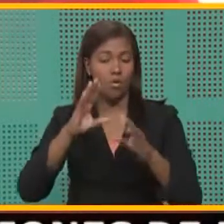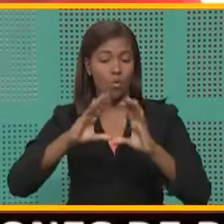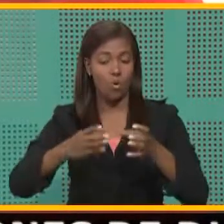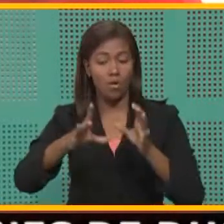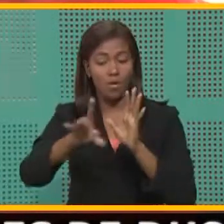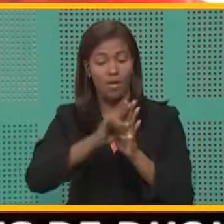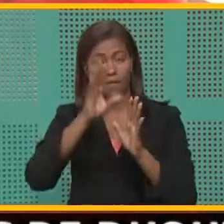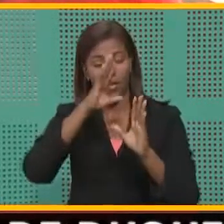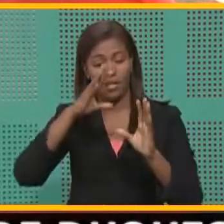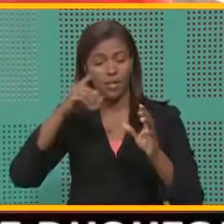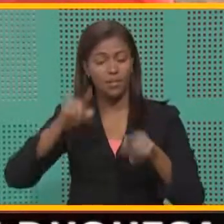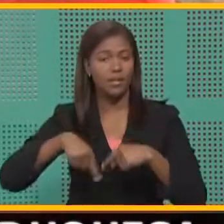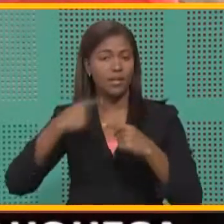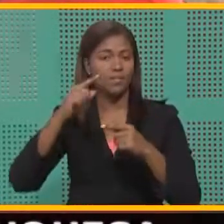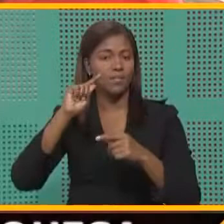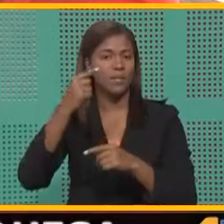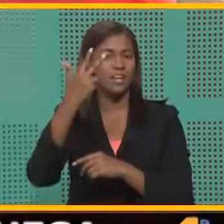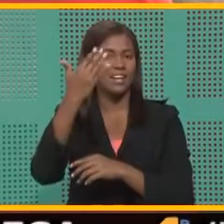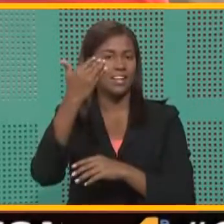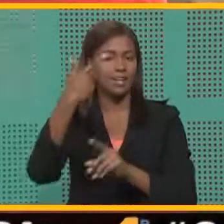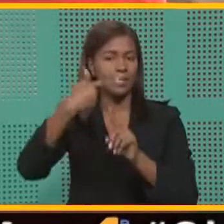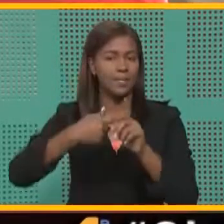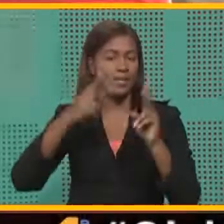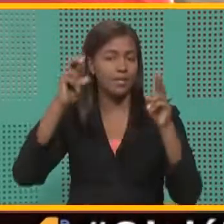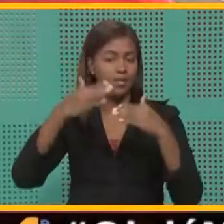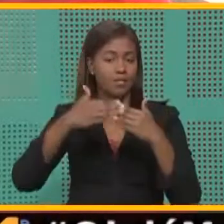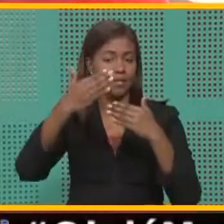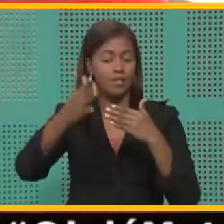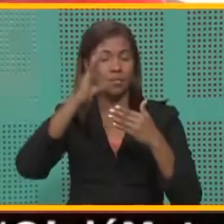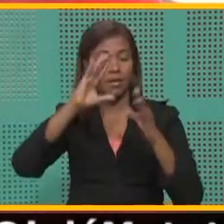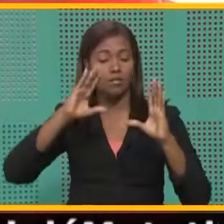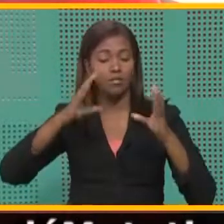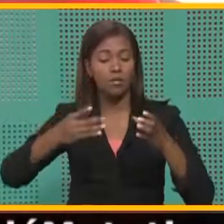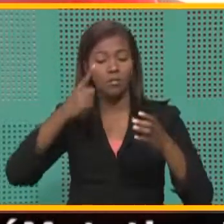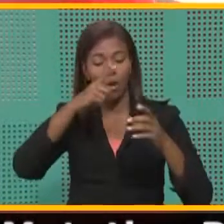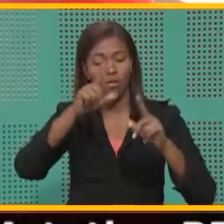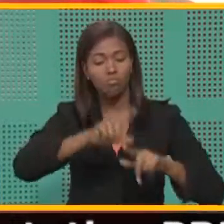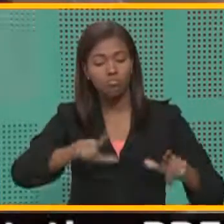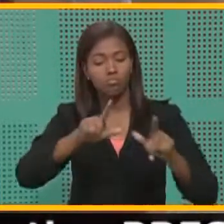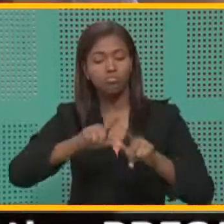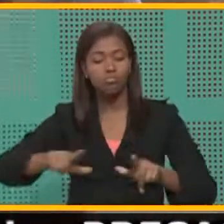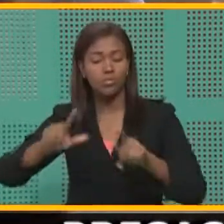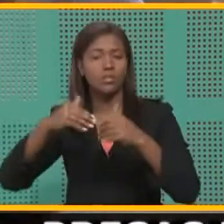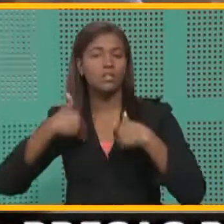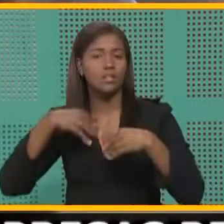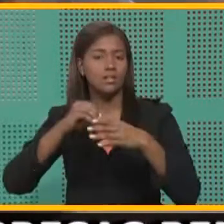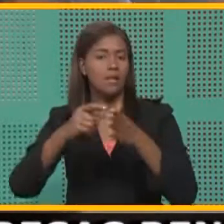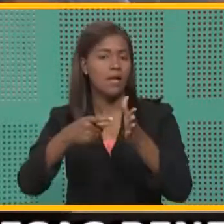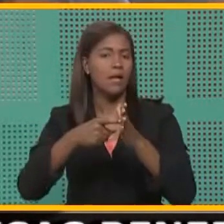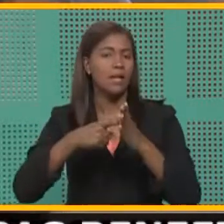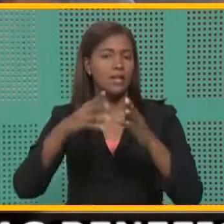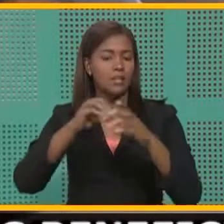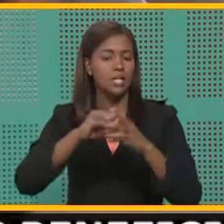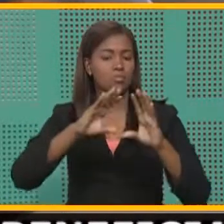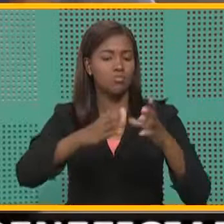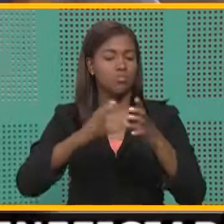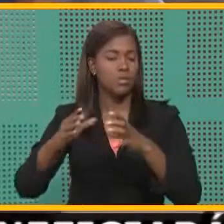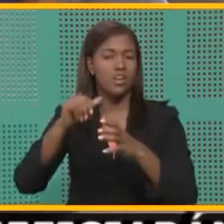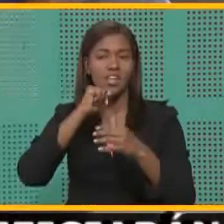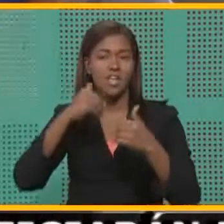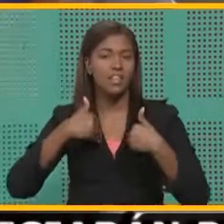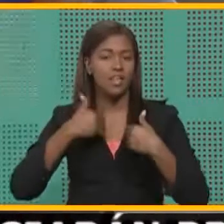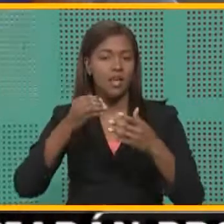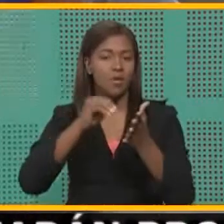será convocado durante la primera quincena del próximo mes y estará focalizado por áreas en los lugares que se requieran las plazas y no exista